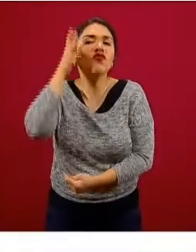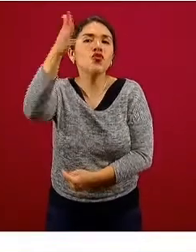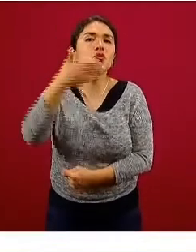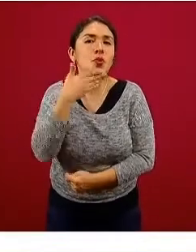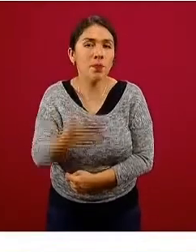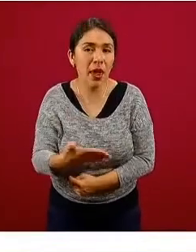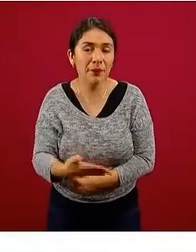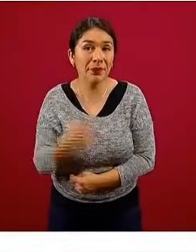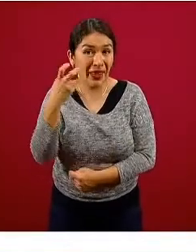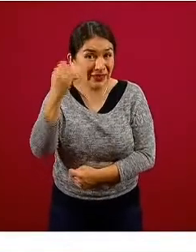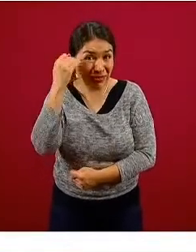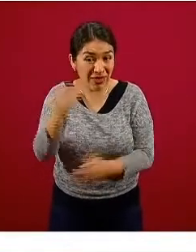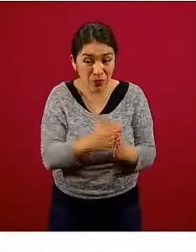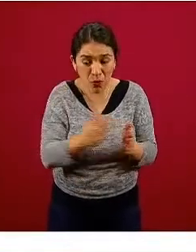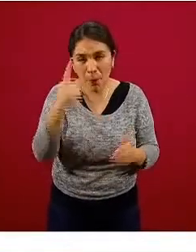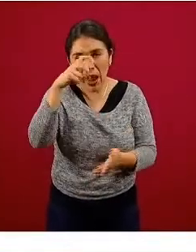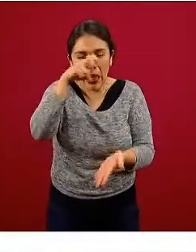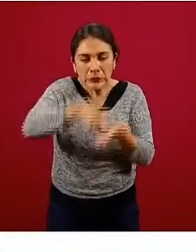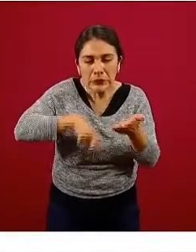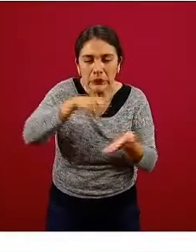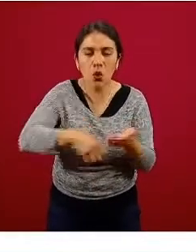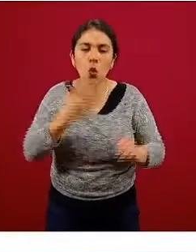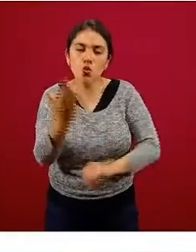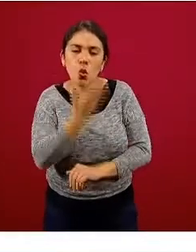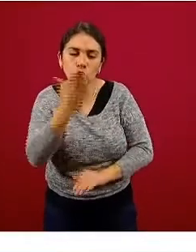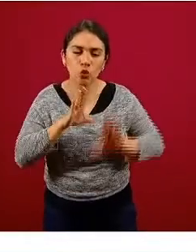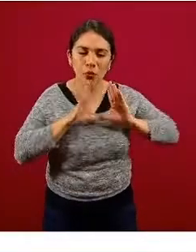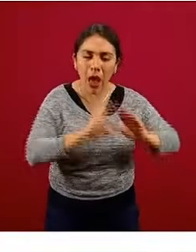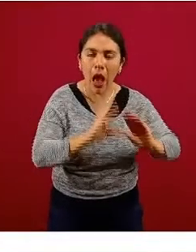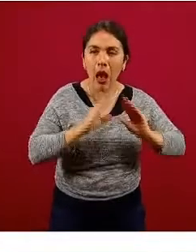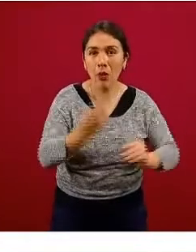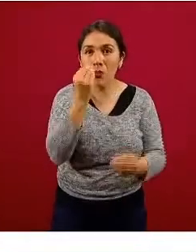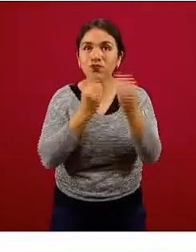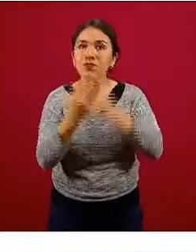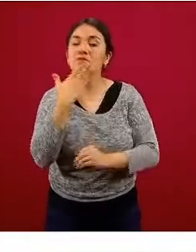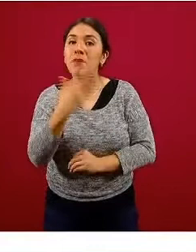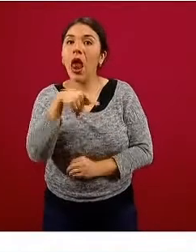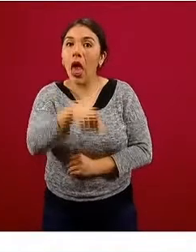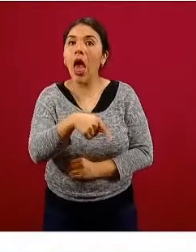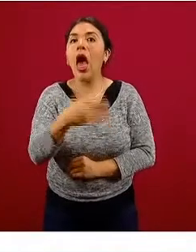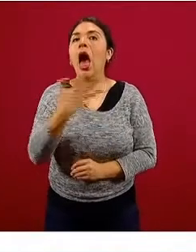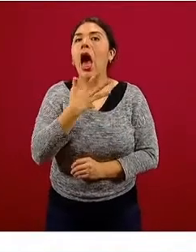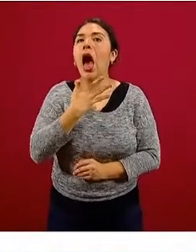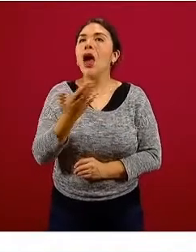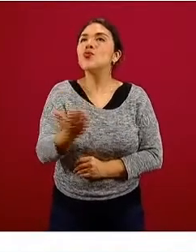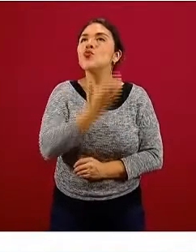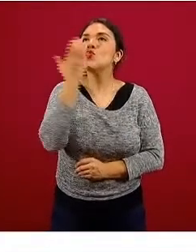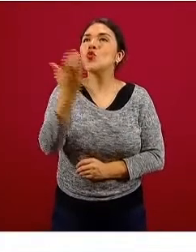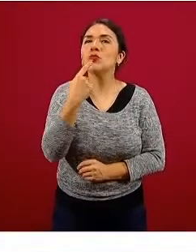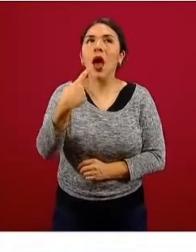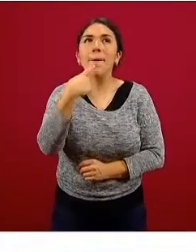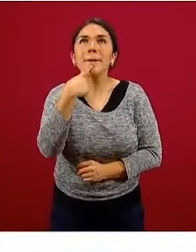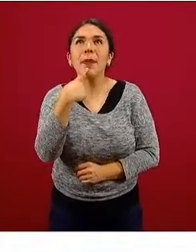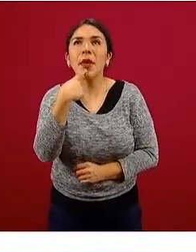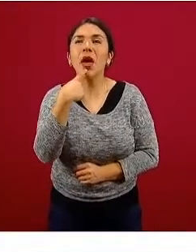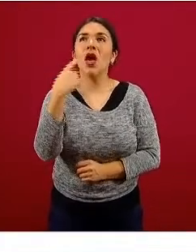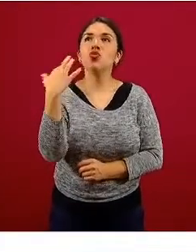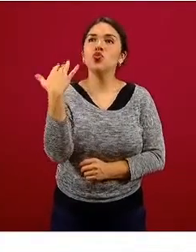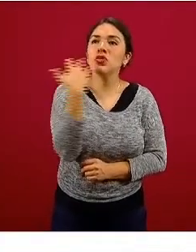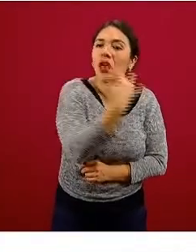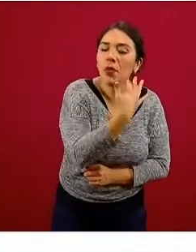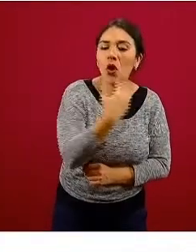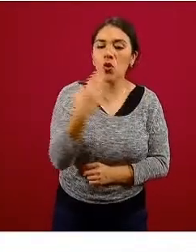del niño. Es una etapa de formación de hábitos de alimentación donde se da ya la habituación a los sabores dulces,